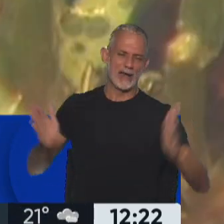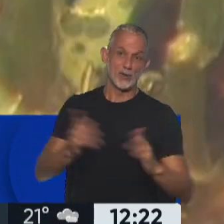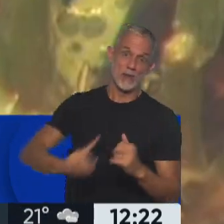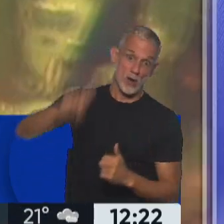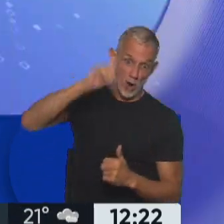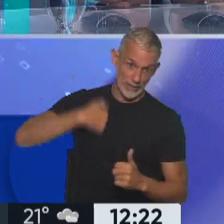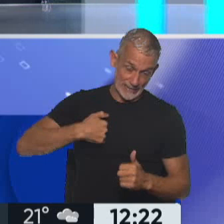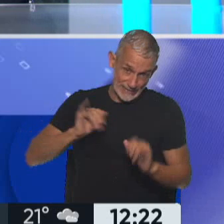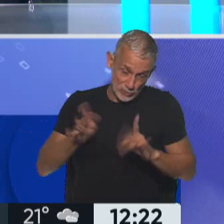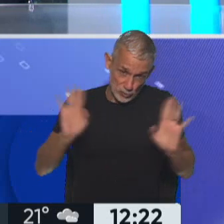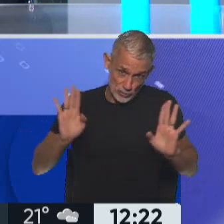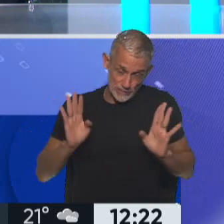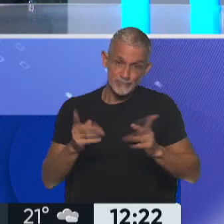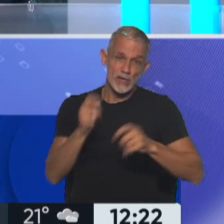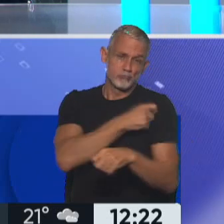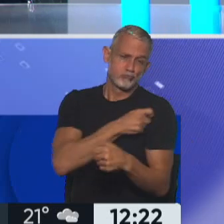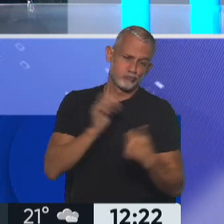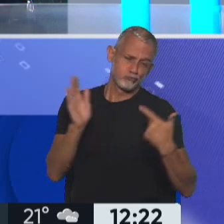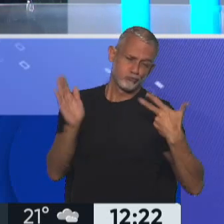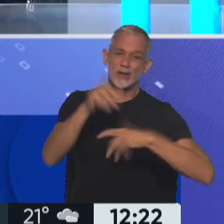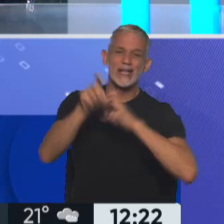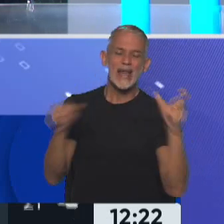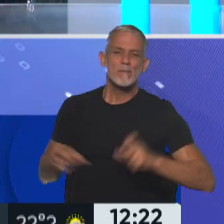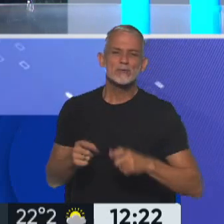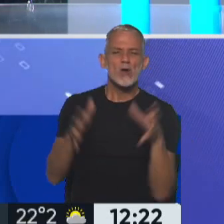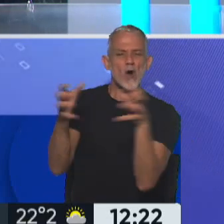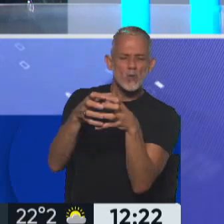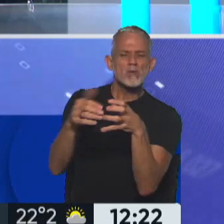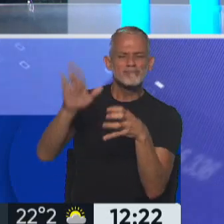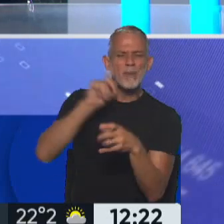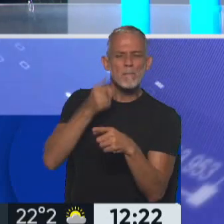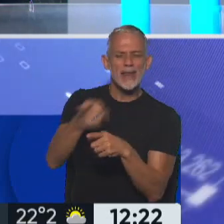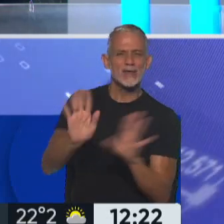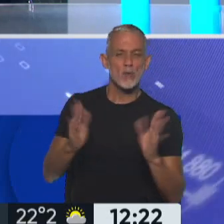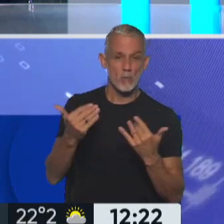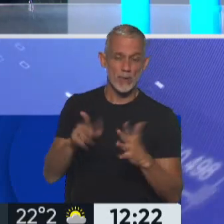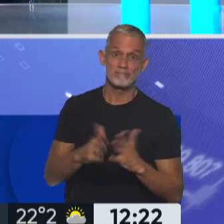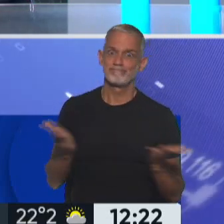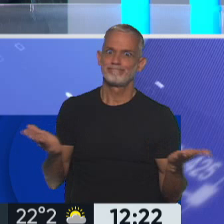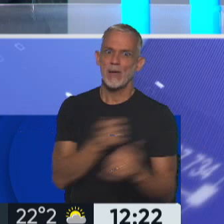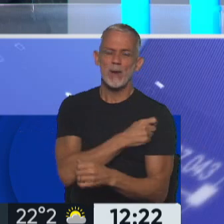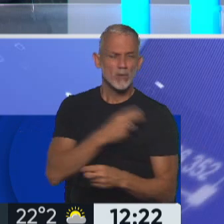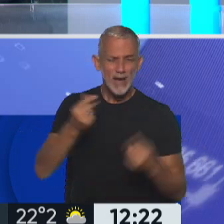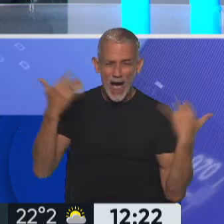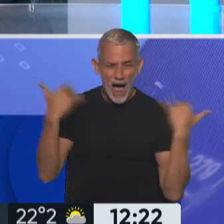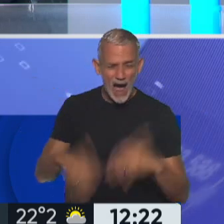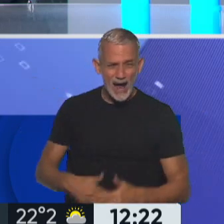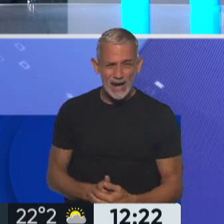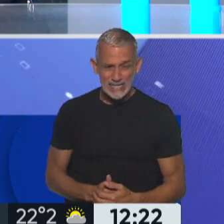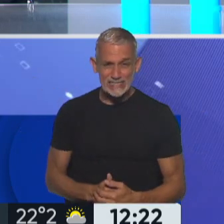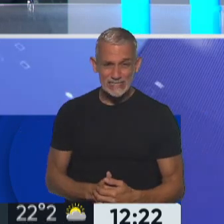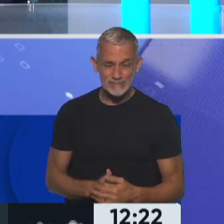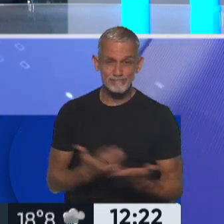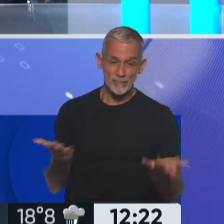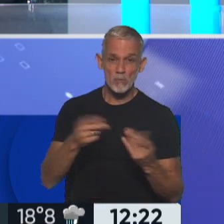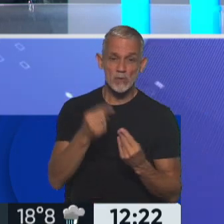noreste argentino habría que sí o sí vacunar a las personas que tienen los grupos de mayor riesgo. Hay un inconveniente con esta vacuna, que es carísima. Sí. Claro. Entonces, primero